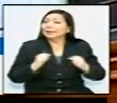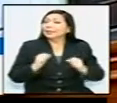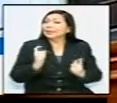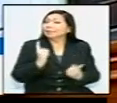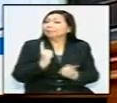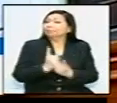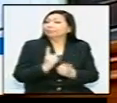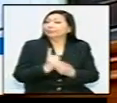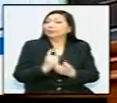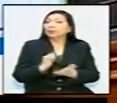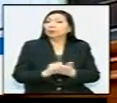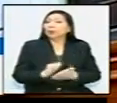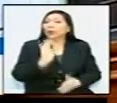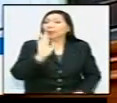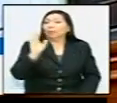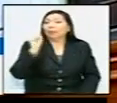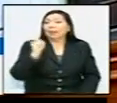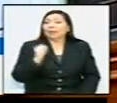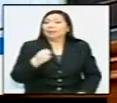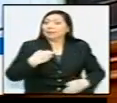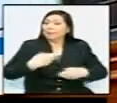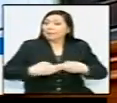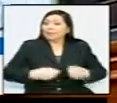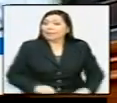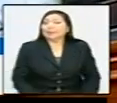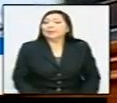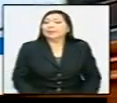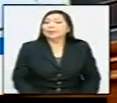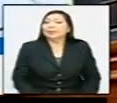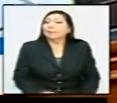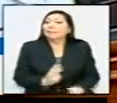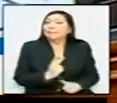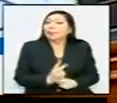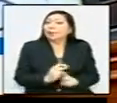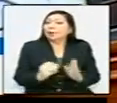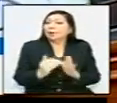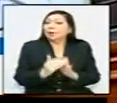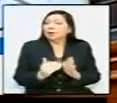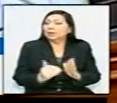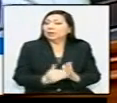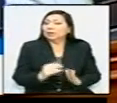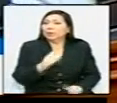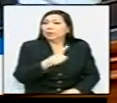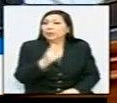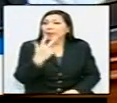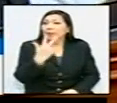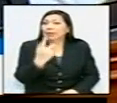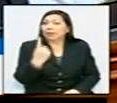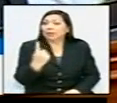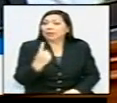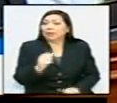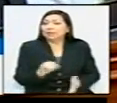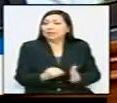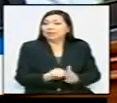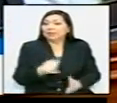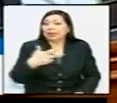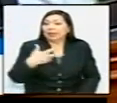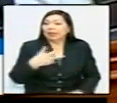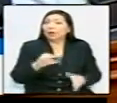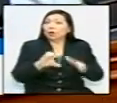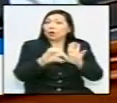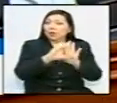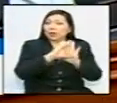cuenta que el derecho al debido proceso previsto por el artículo 131, inciso 3 de